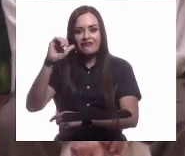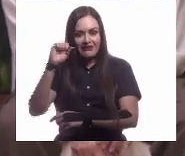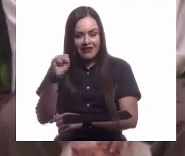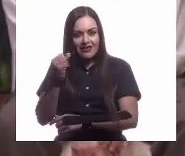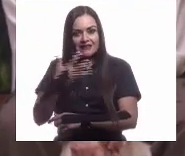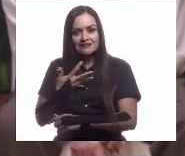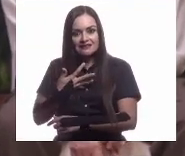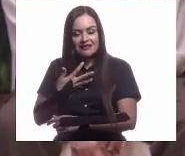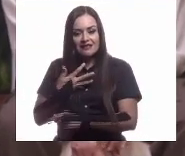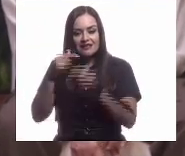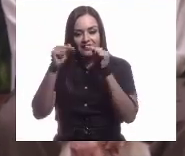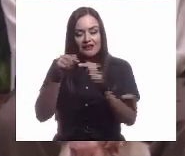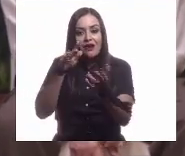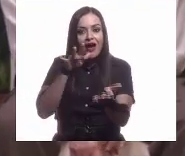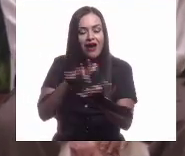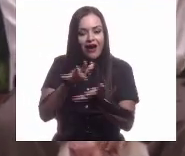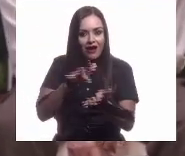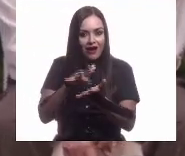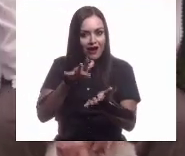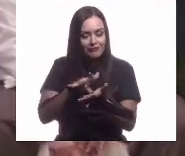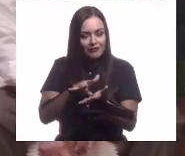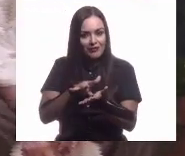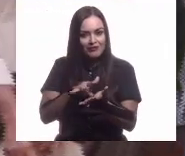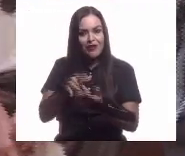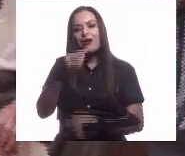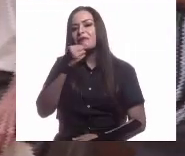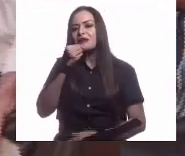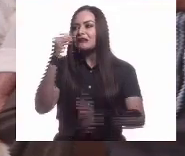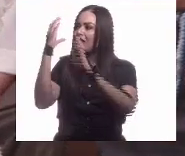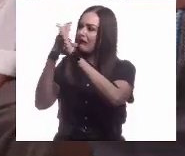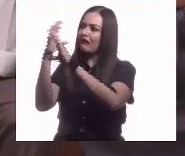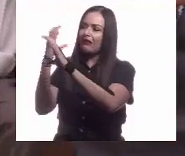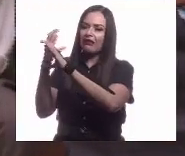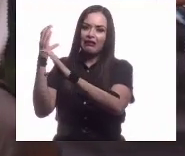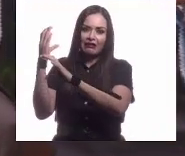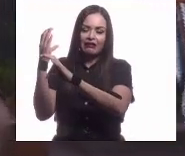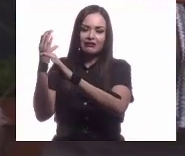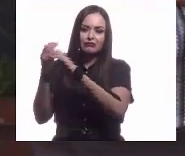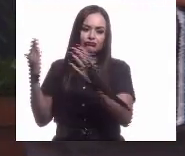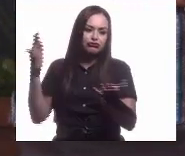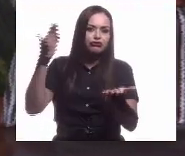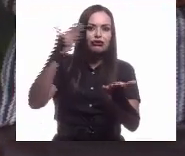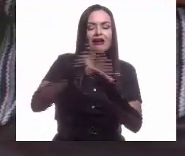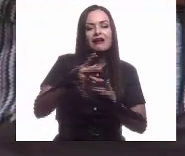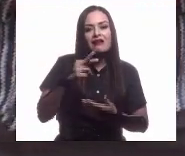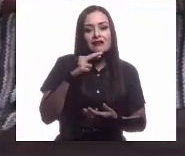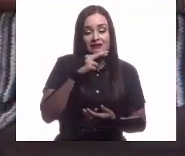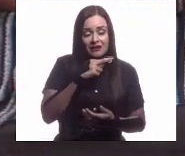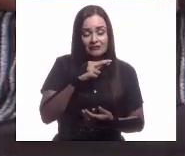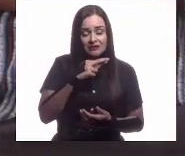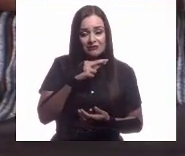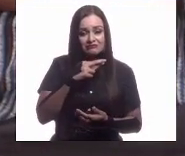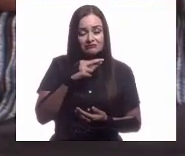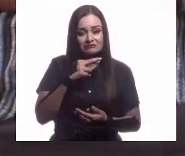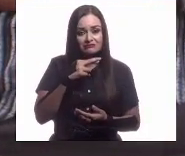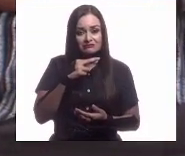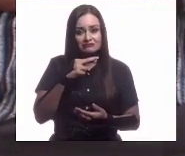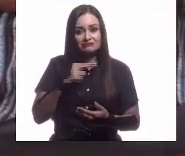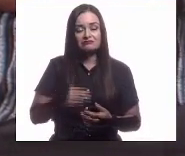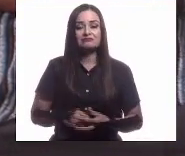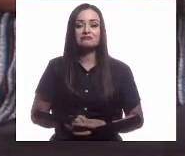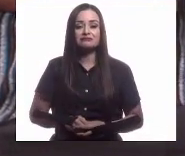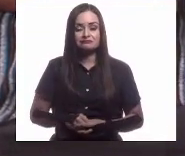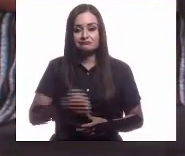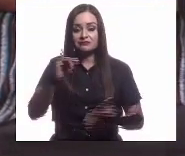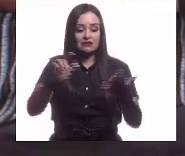transporte, un apoyo para que resuelvan de la mejor manera la manera de trasladarse a la escuela, porque la